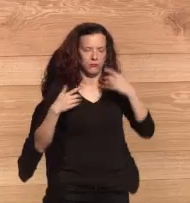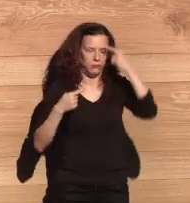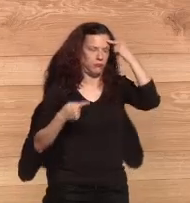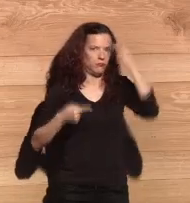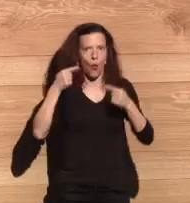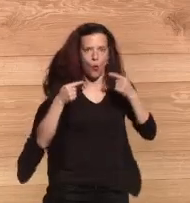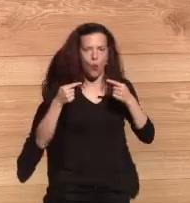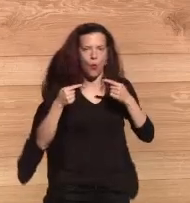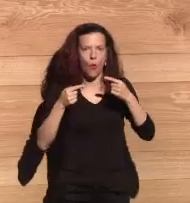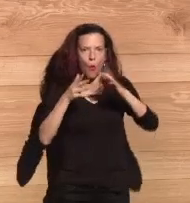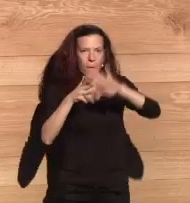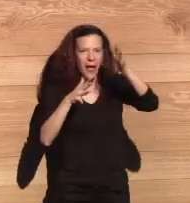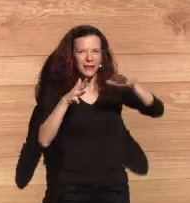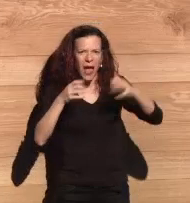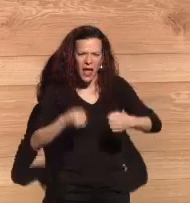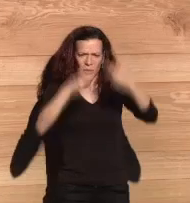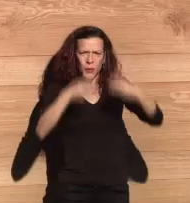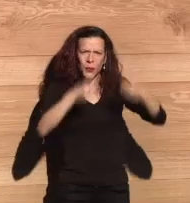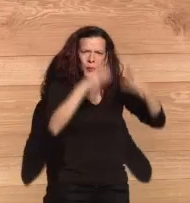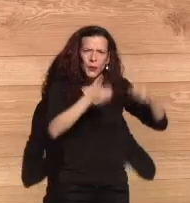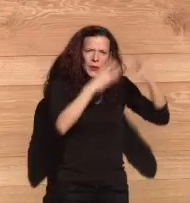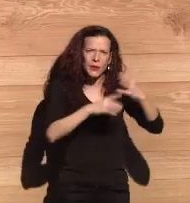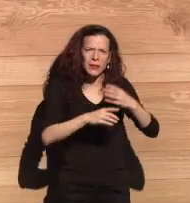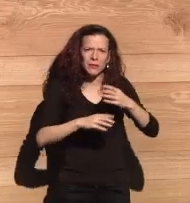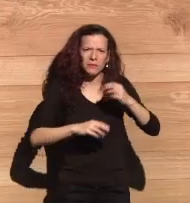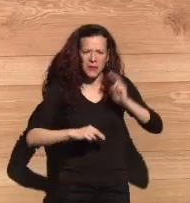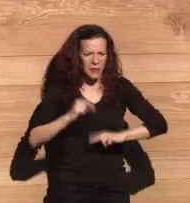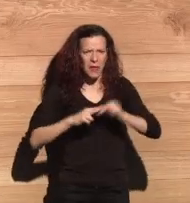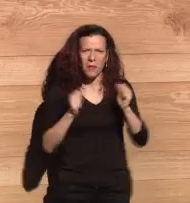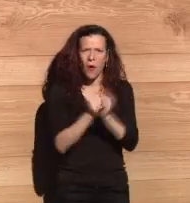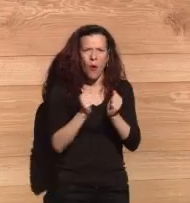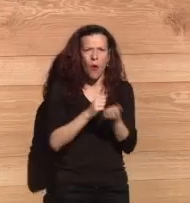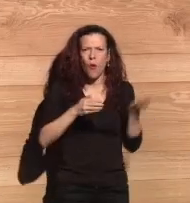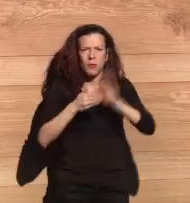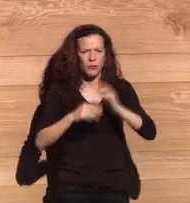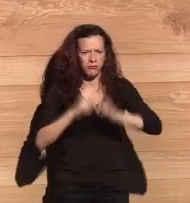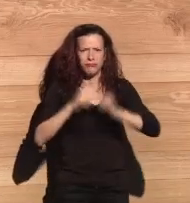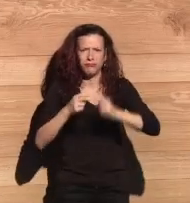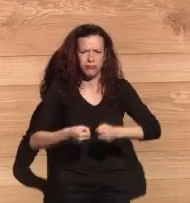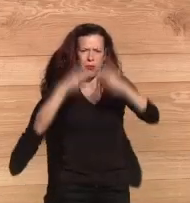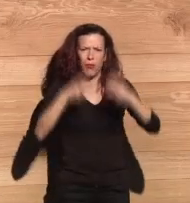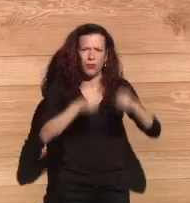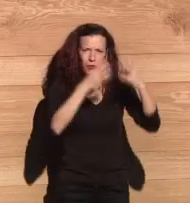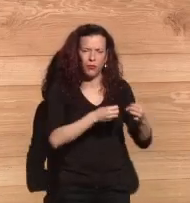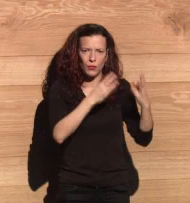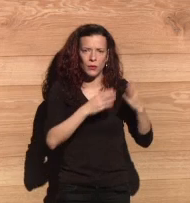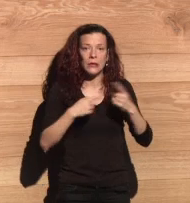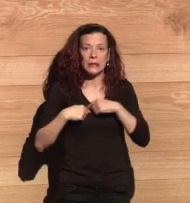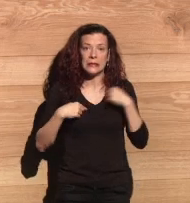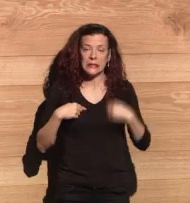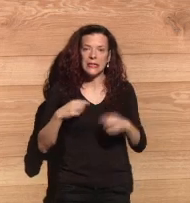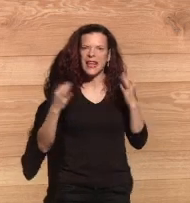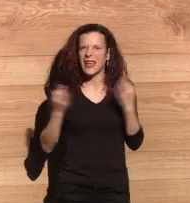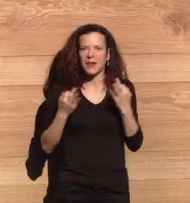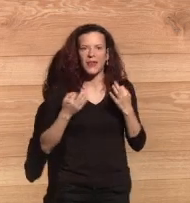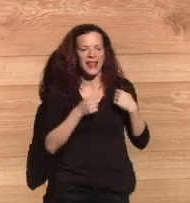el paisaje urbanístico, ¿no? Era un paisaje de cemento y hormigón, una cosa... Bueno, en fin, en cualquier caso, China es tradición, ¿no? O sea,